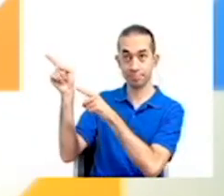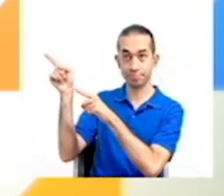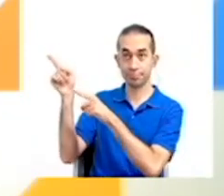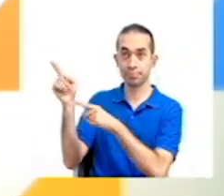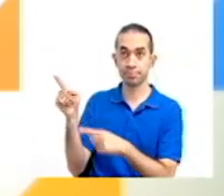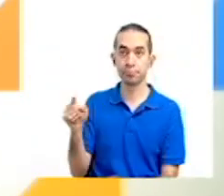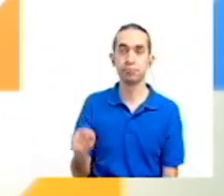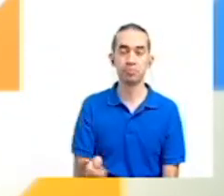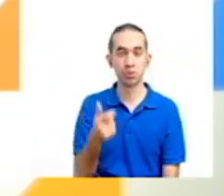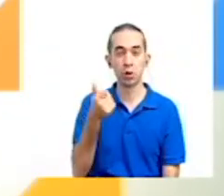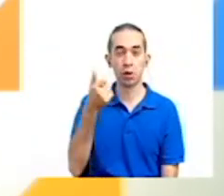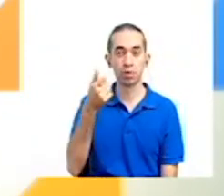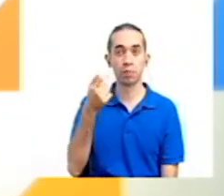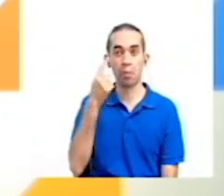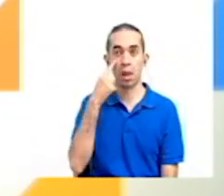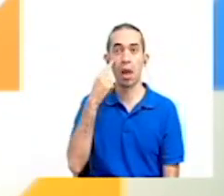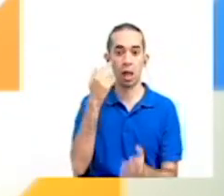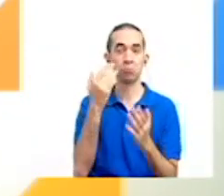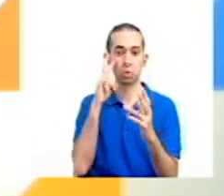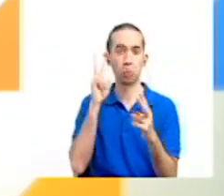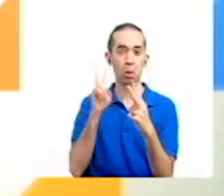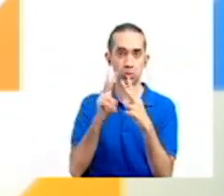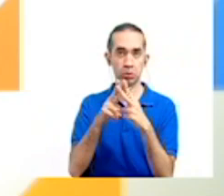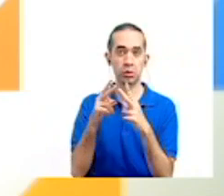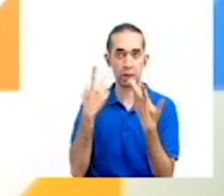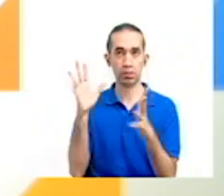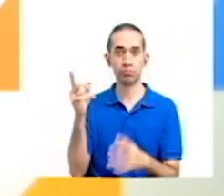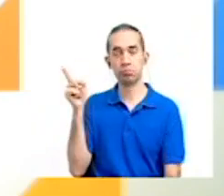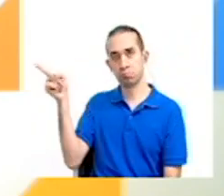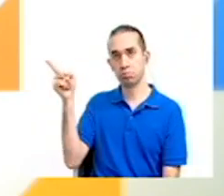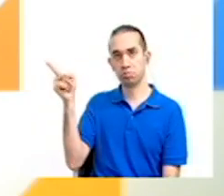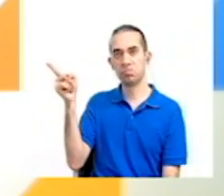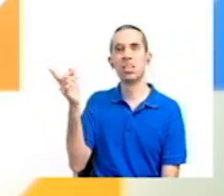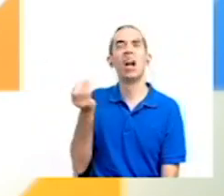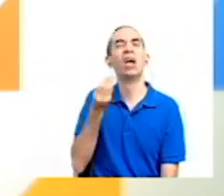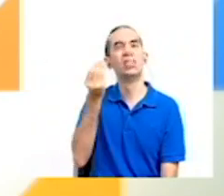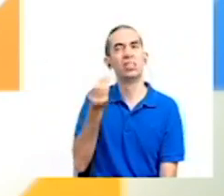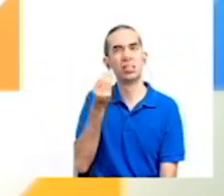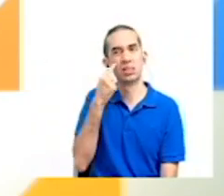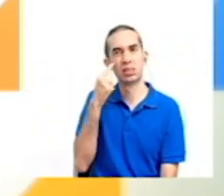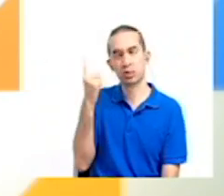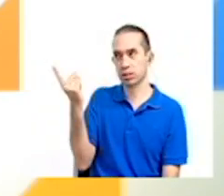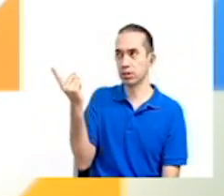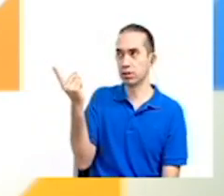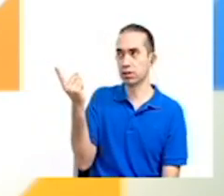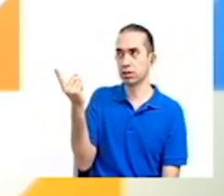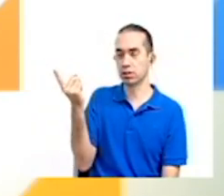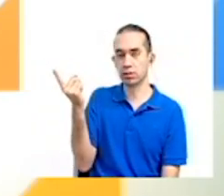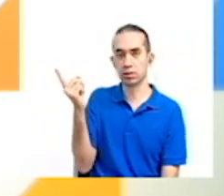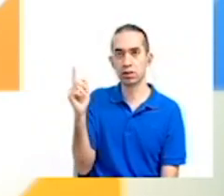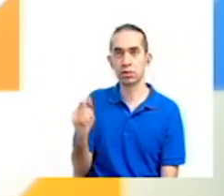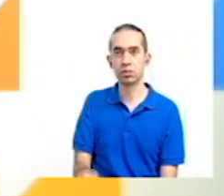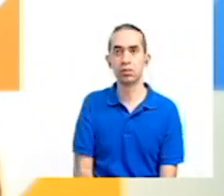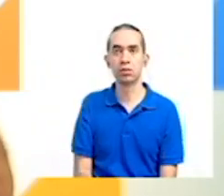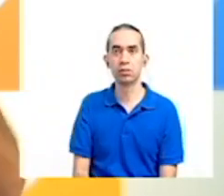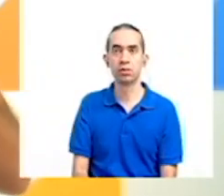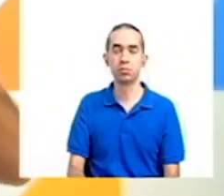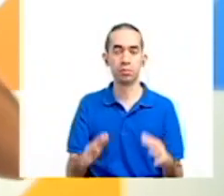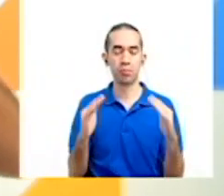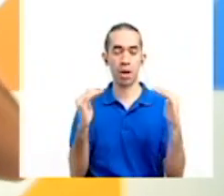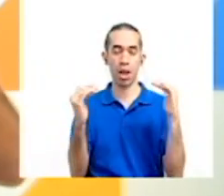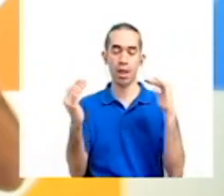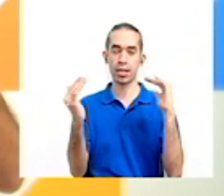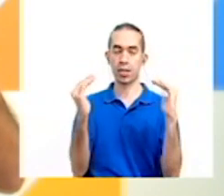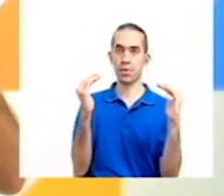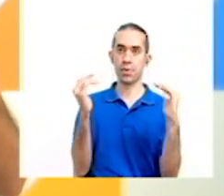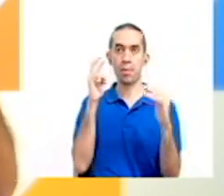un spinner, casi todos los conocen. Un spinner, si ustedes lo piensan, está totalmente equilibrado. ¿Sí